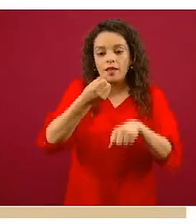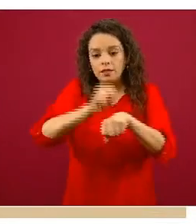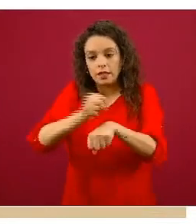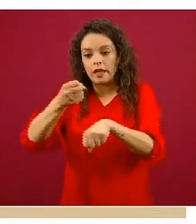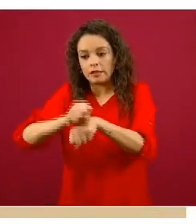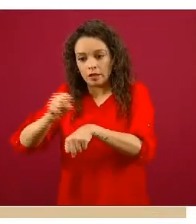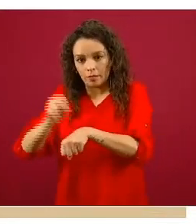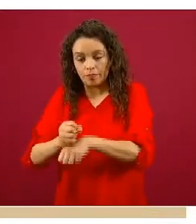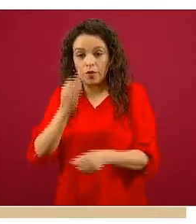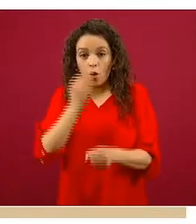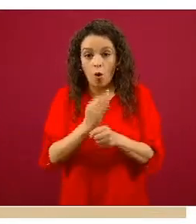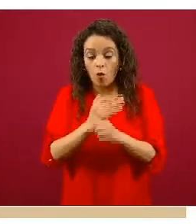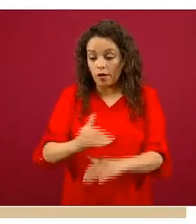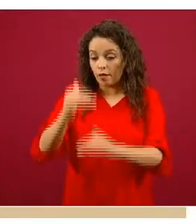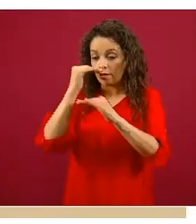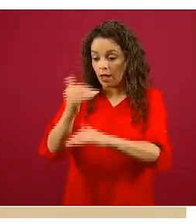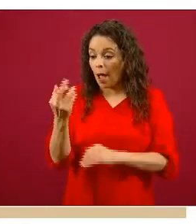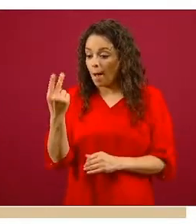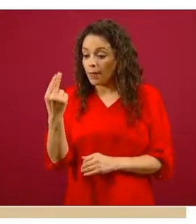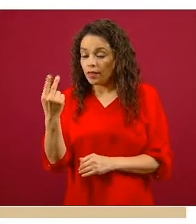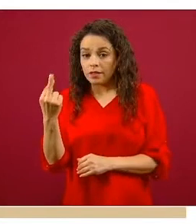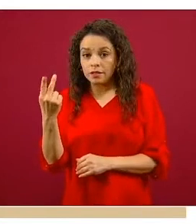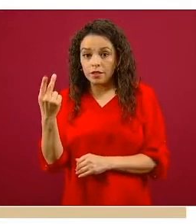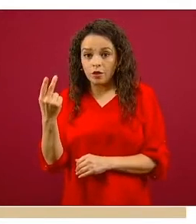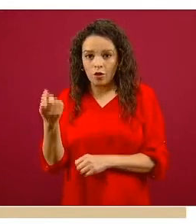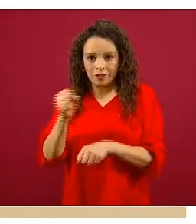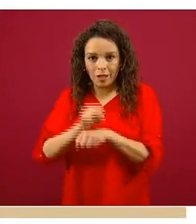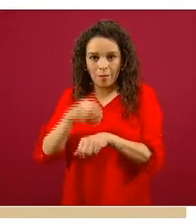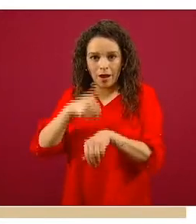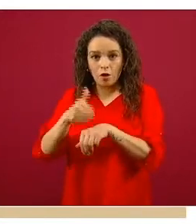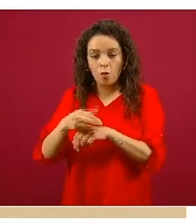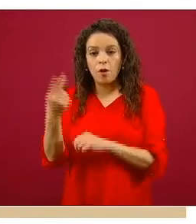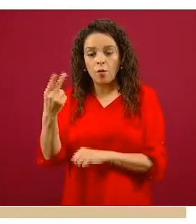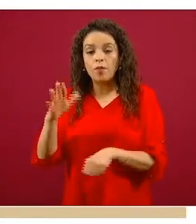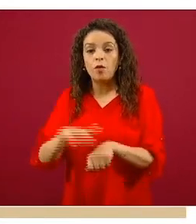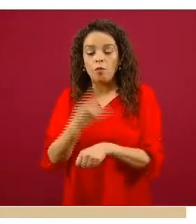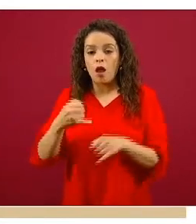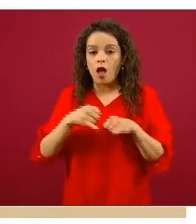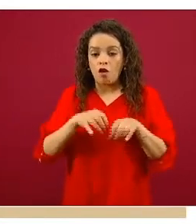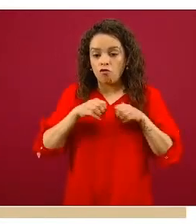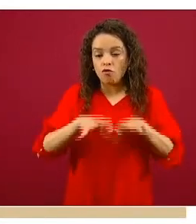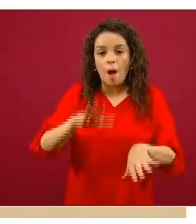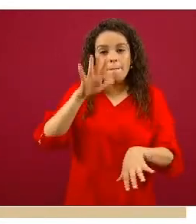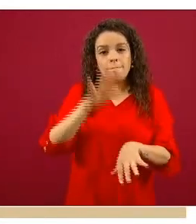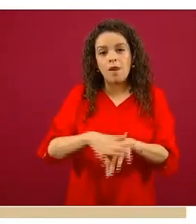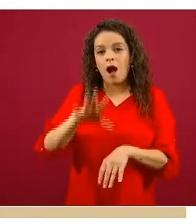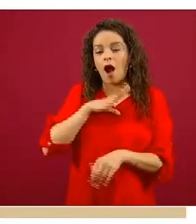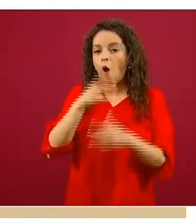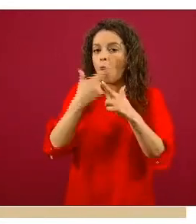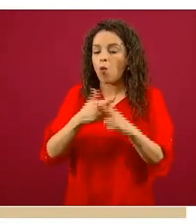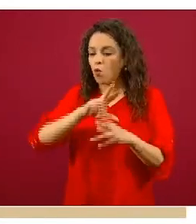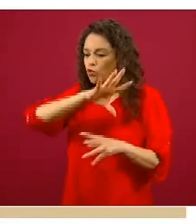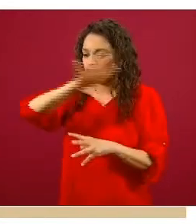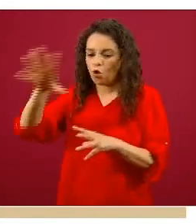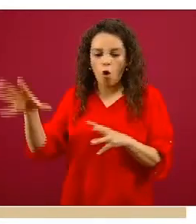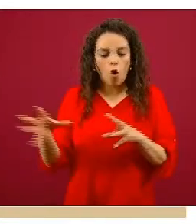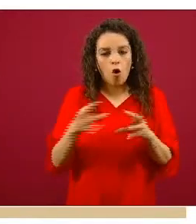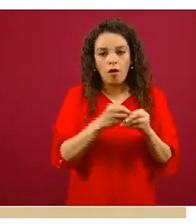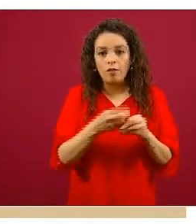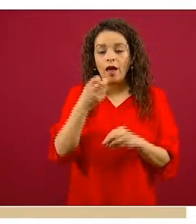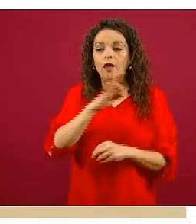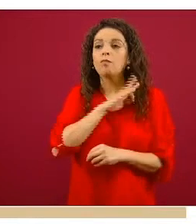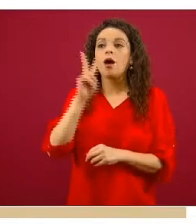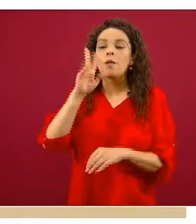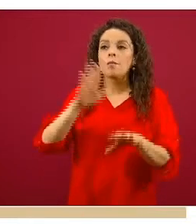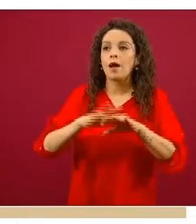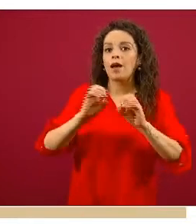semana que en su momento consideramos tiene la información más completa para entonces poder ver las tendencias